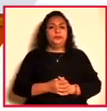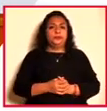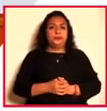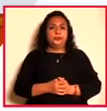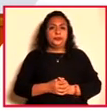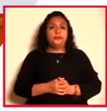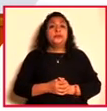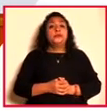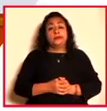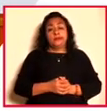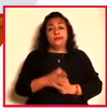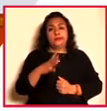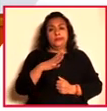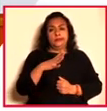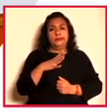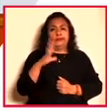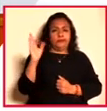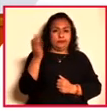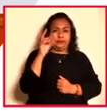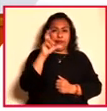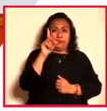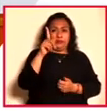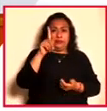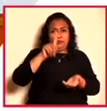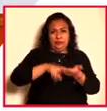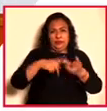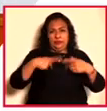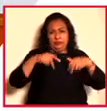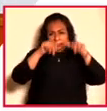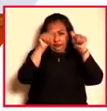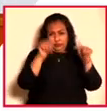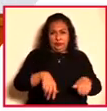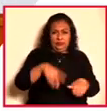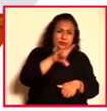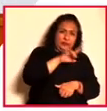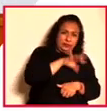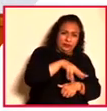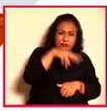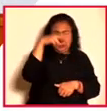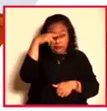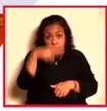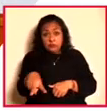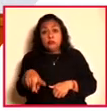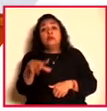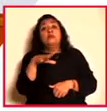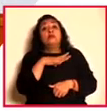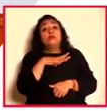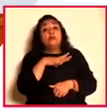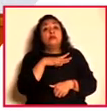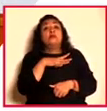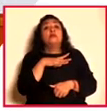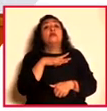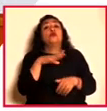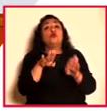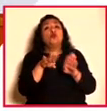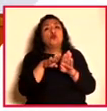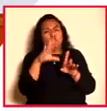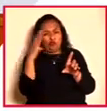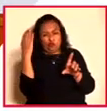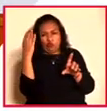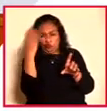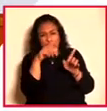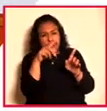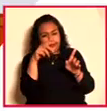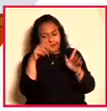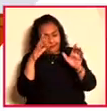Una constelación integrada por 30 artistas chilenos y mexicanos que exploran a través de la fotografía la relación que tiene el cuerpo con el